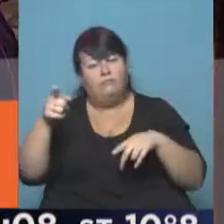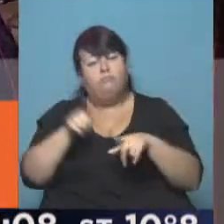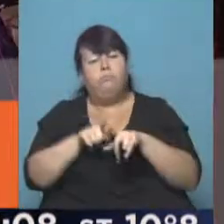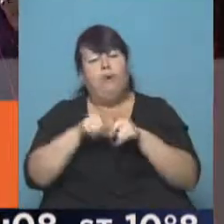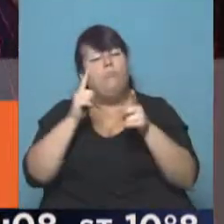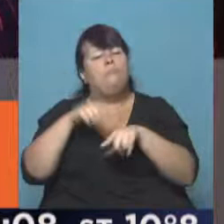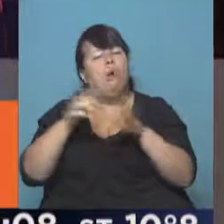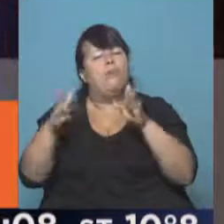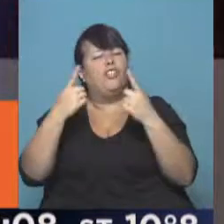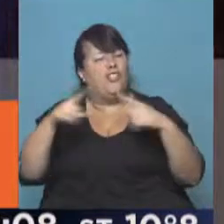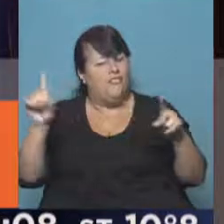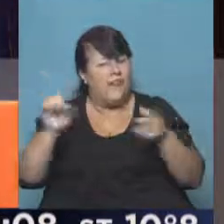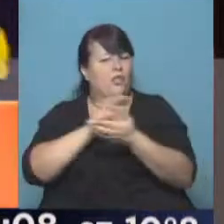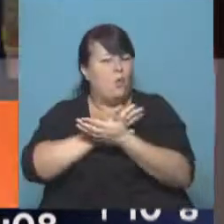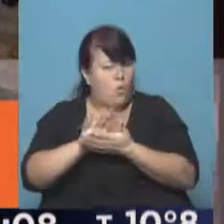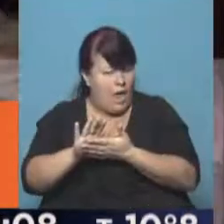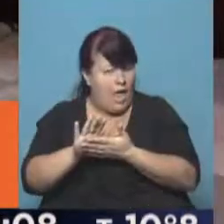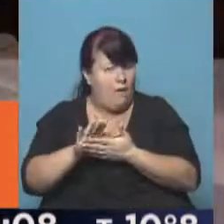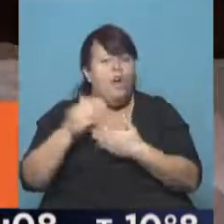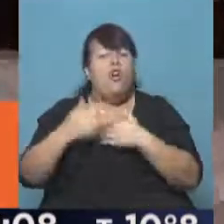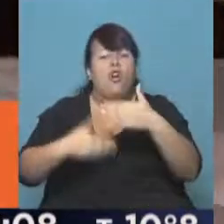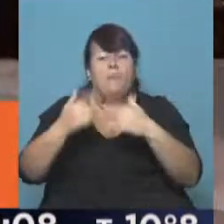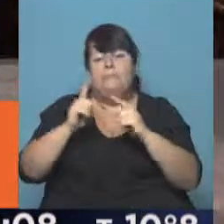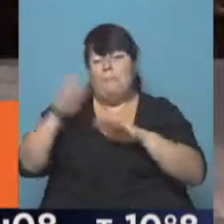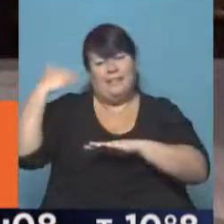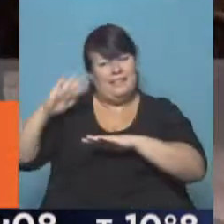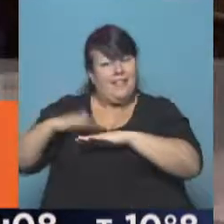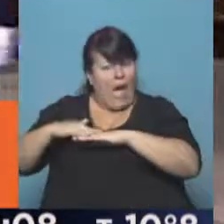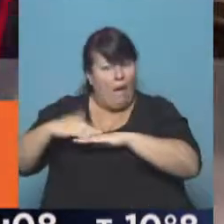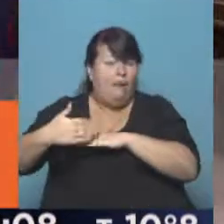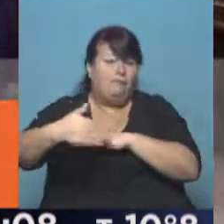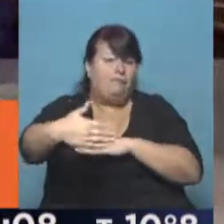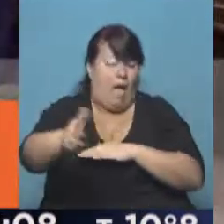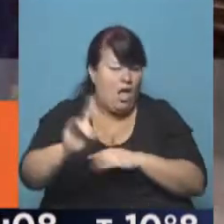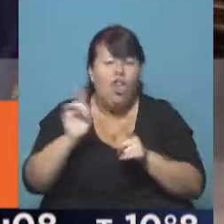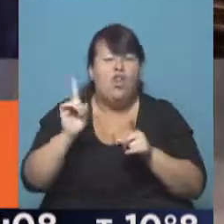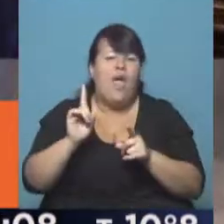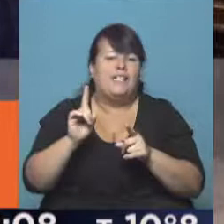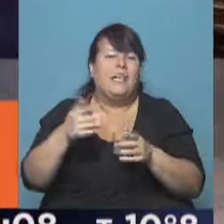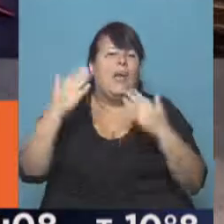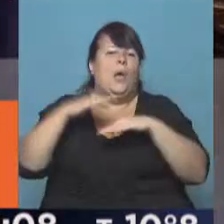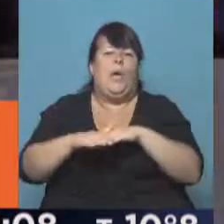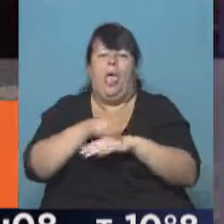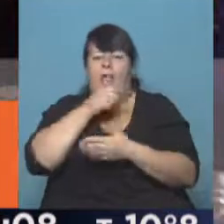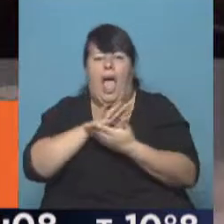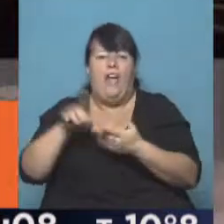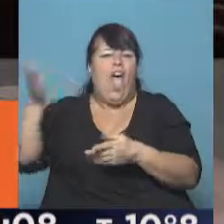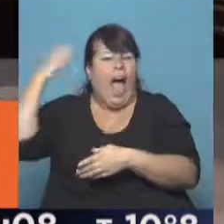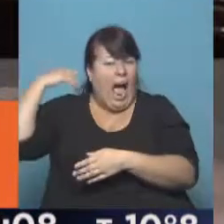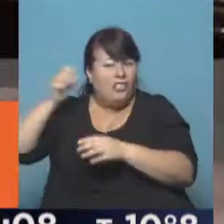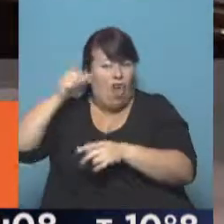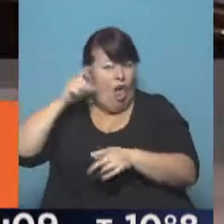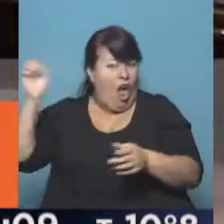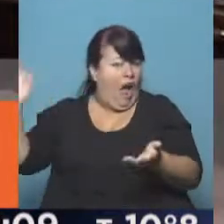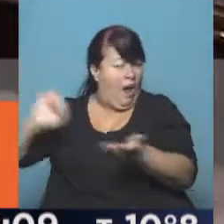etapa distinta, de una etapa nueva que se construye sobre la base de lo construido, no se construye sobre la base de romper todo lo